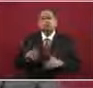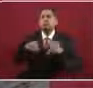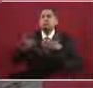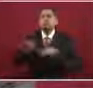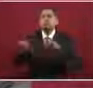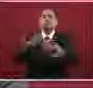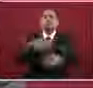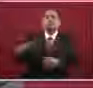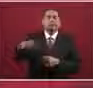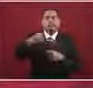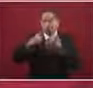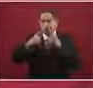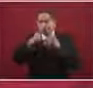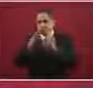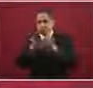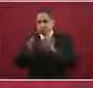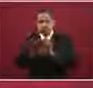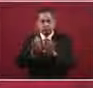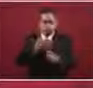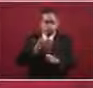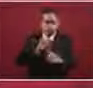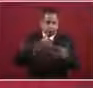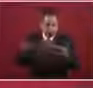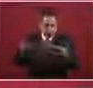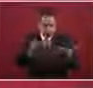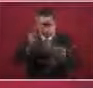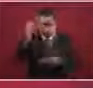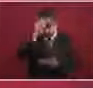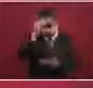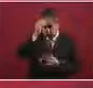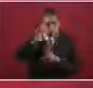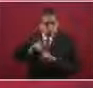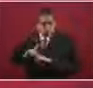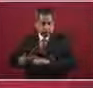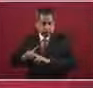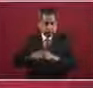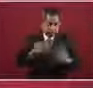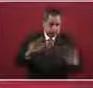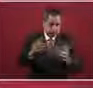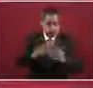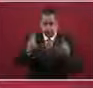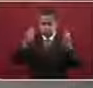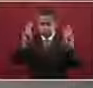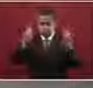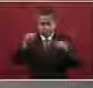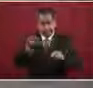para tener la opinión de todos. Son temas